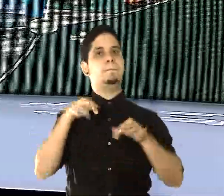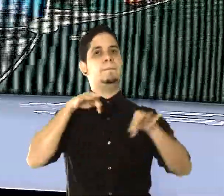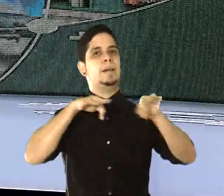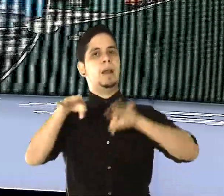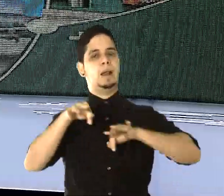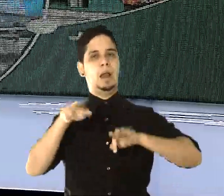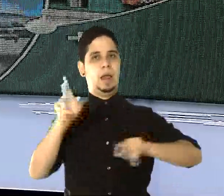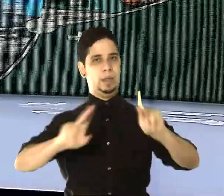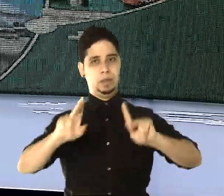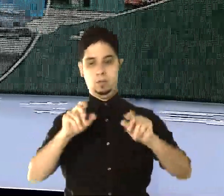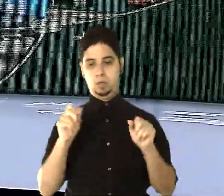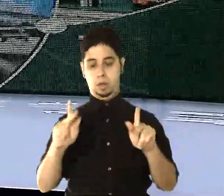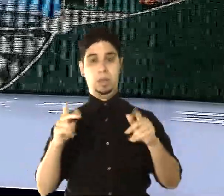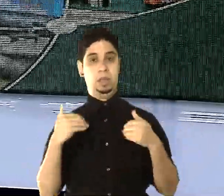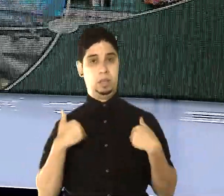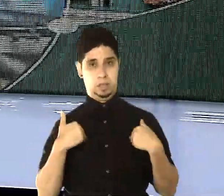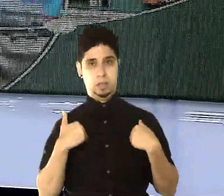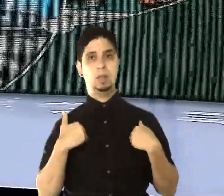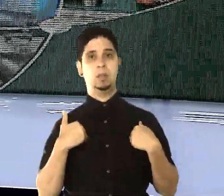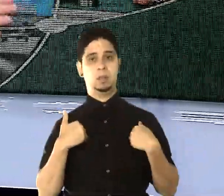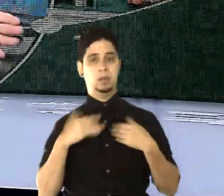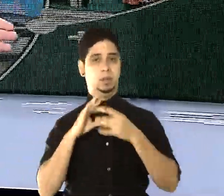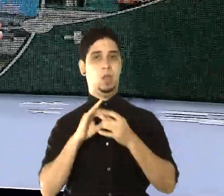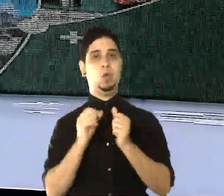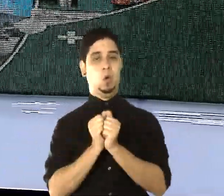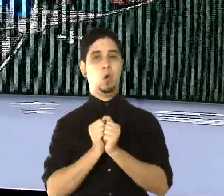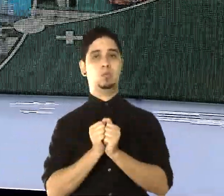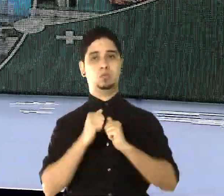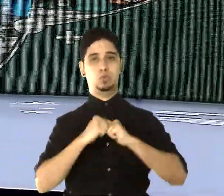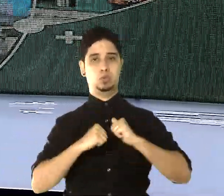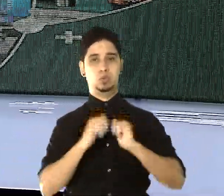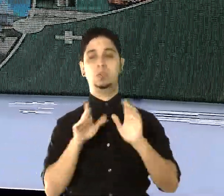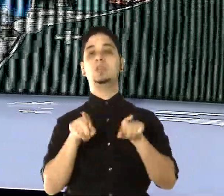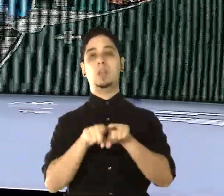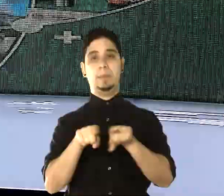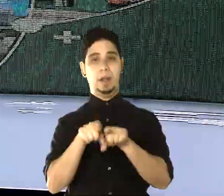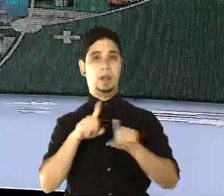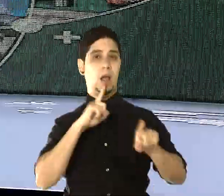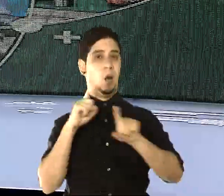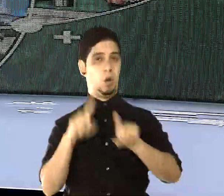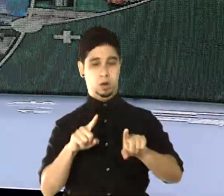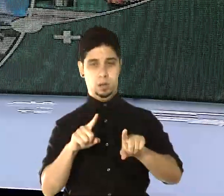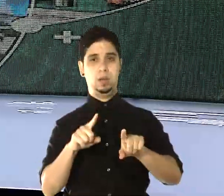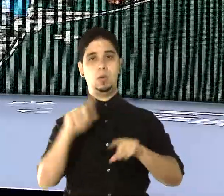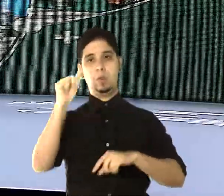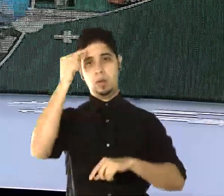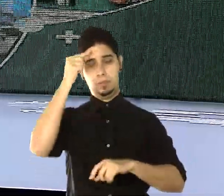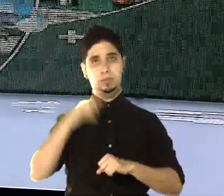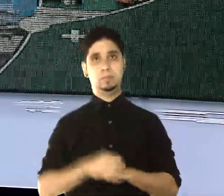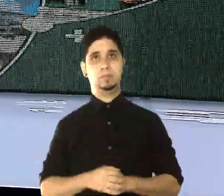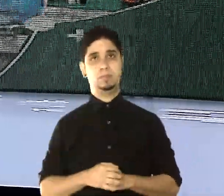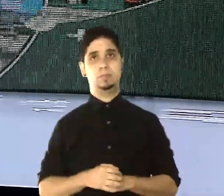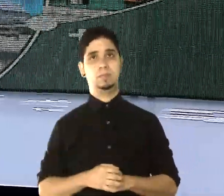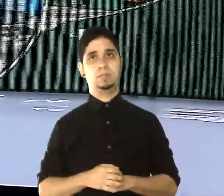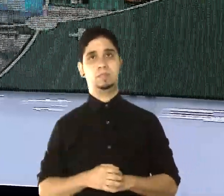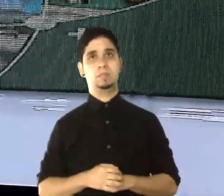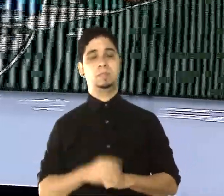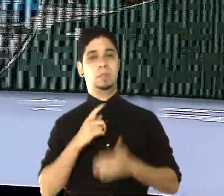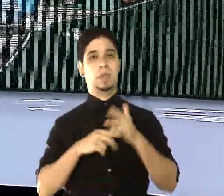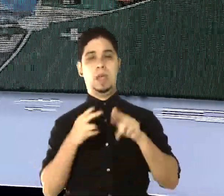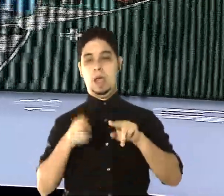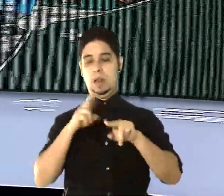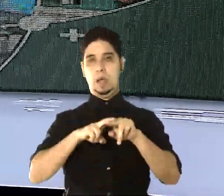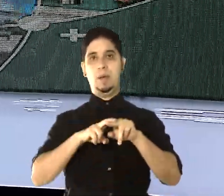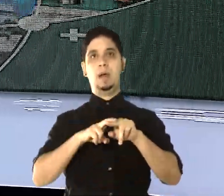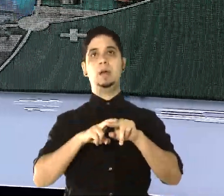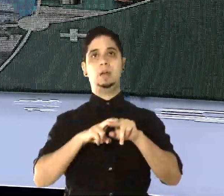las oportunidades que existen en el sector de la construcción, y recientemente la orden ejecutiva del gobernador que eleva el salario mínimo en el sector de la